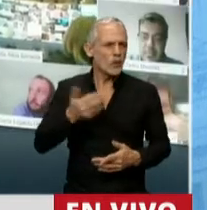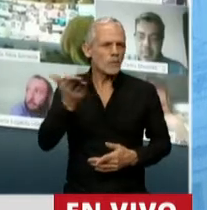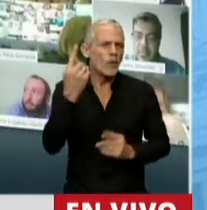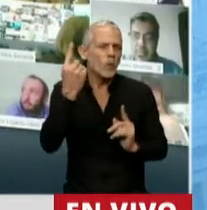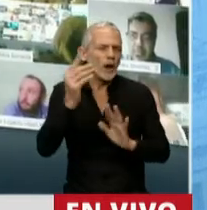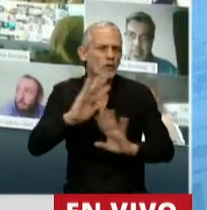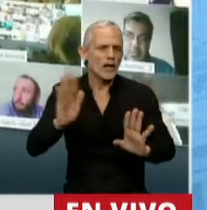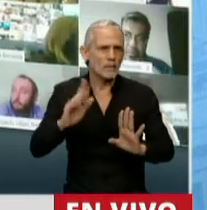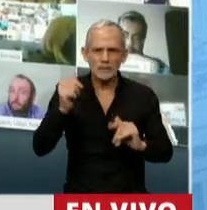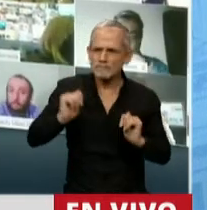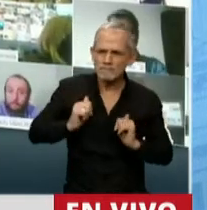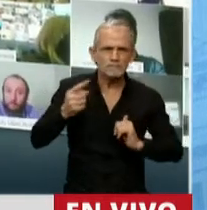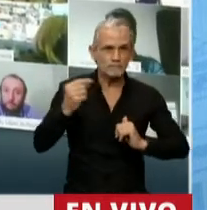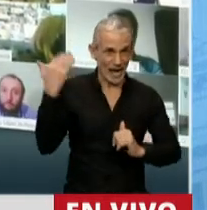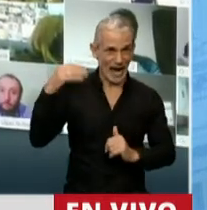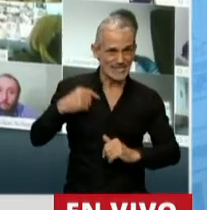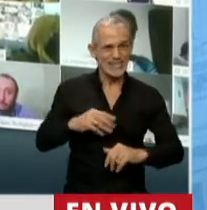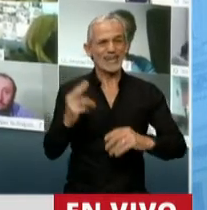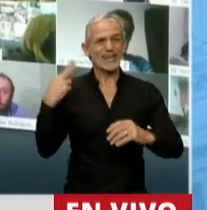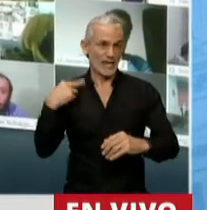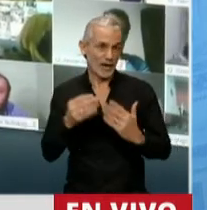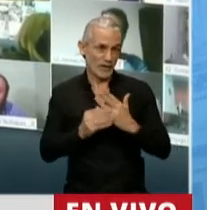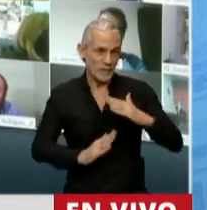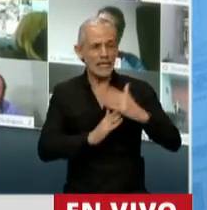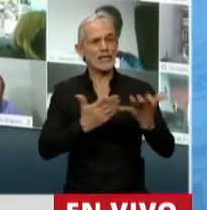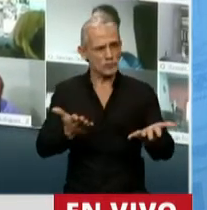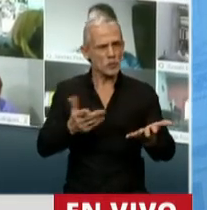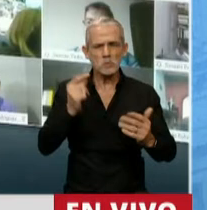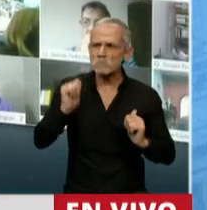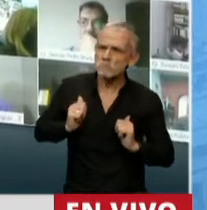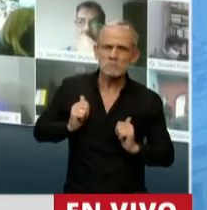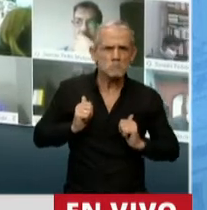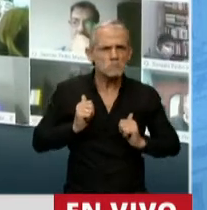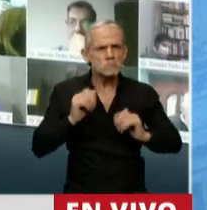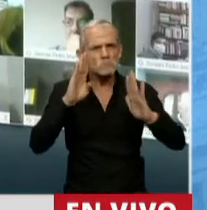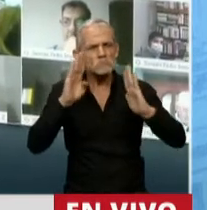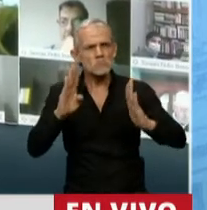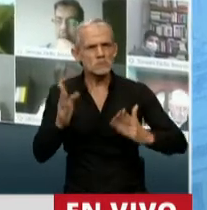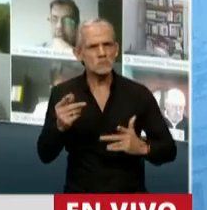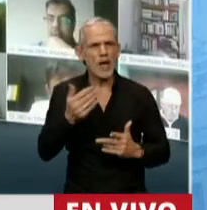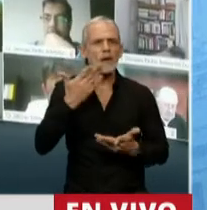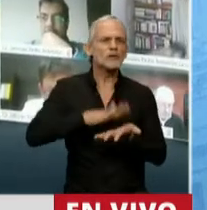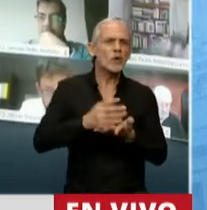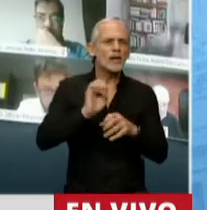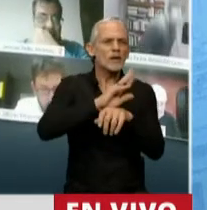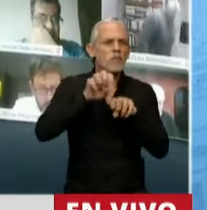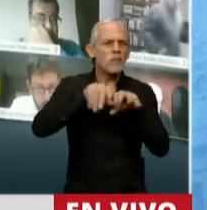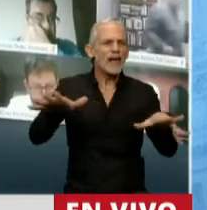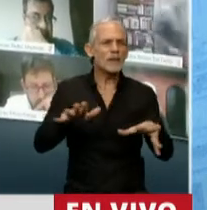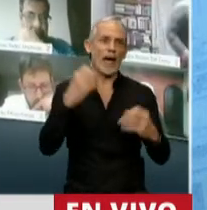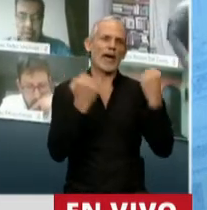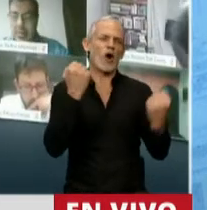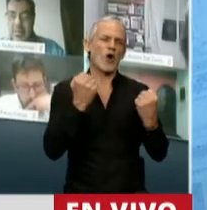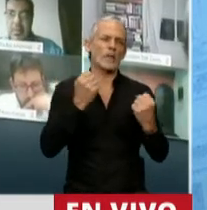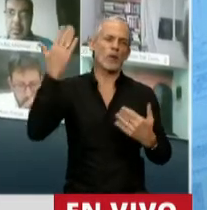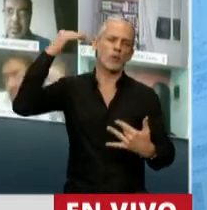cosa, después de escuchar ayer al jefe de gabinete y de escuchar muchas alocuciones en donde hablan de la pandemia económica